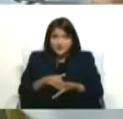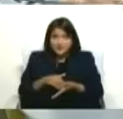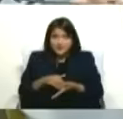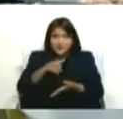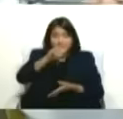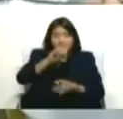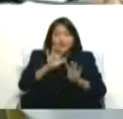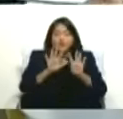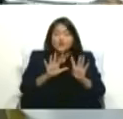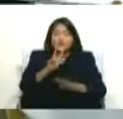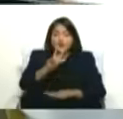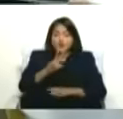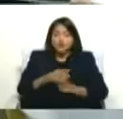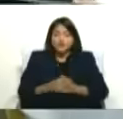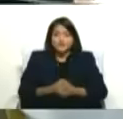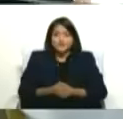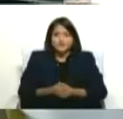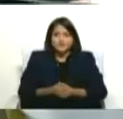10.555.092